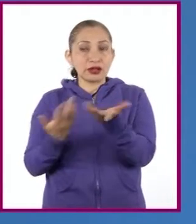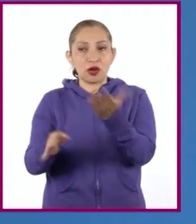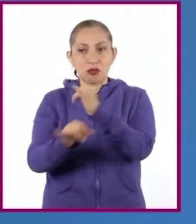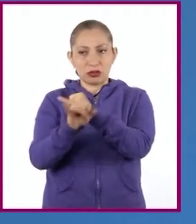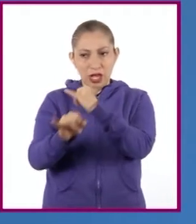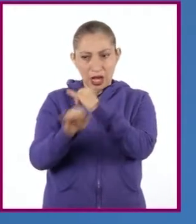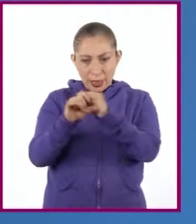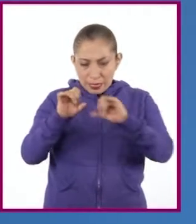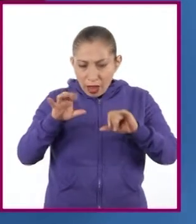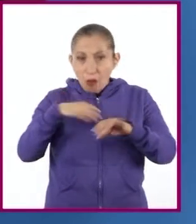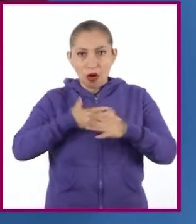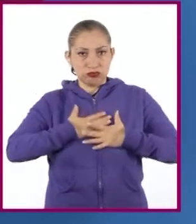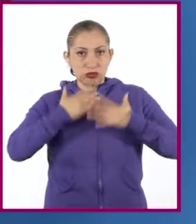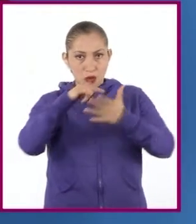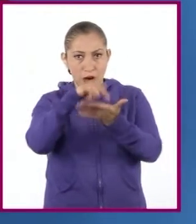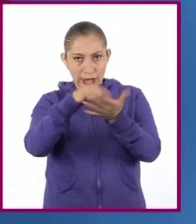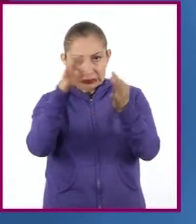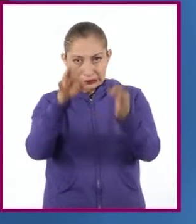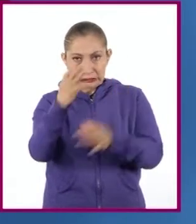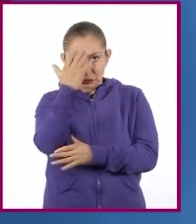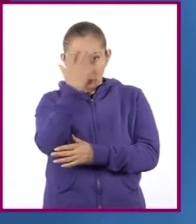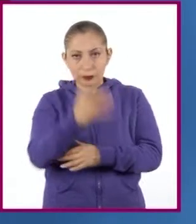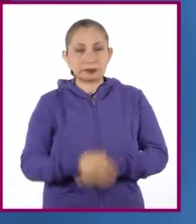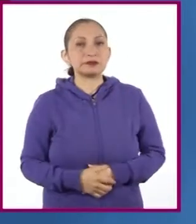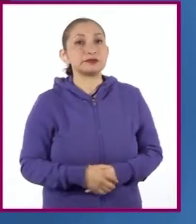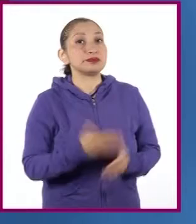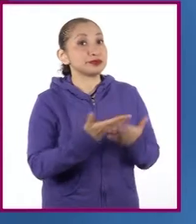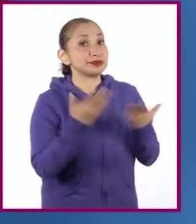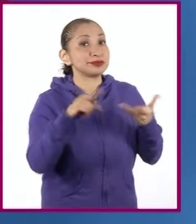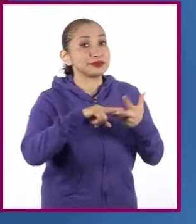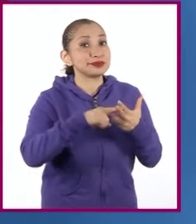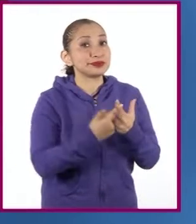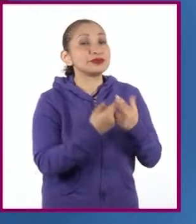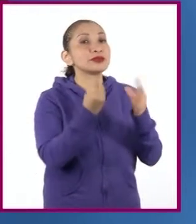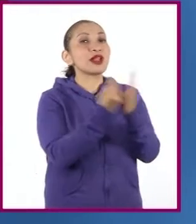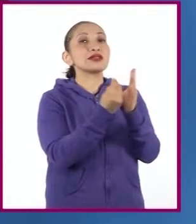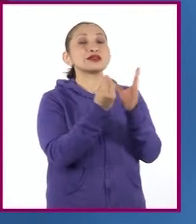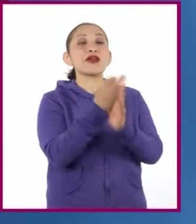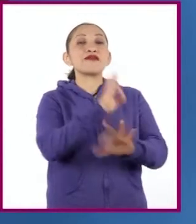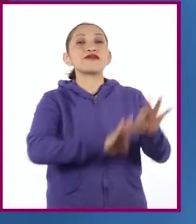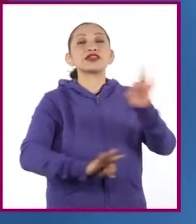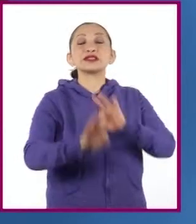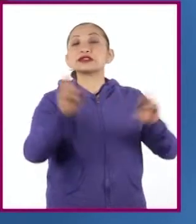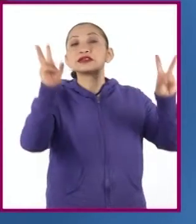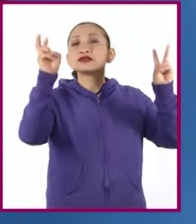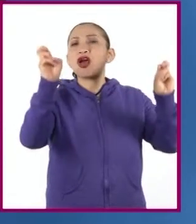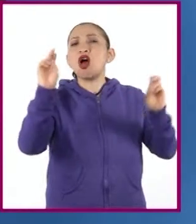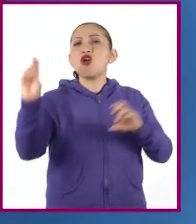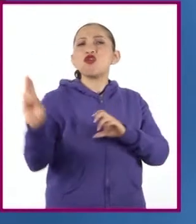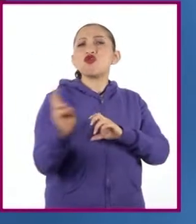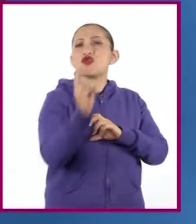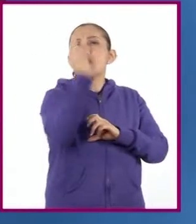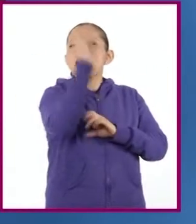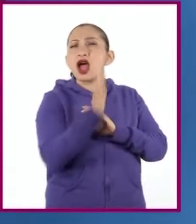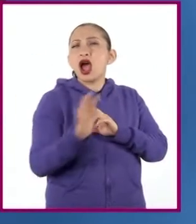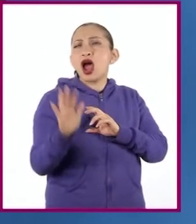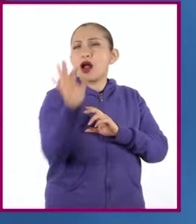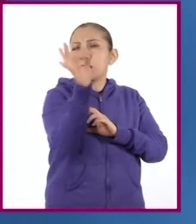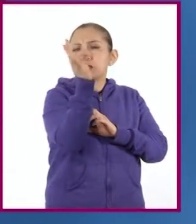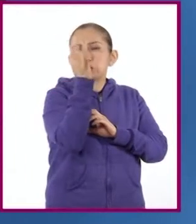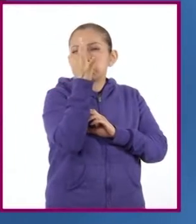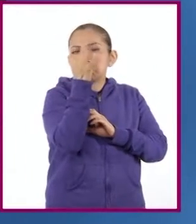confiables de Internet. Es el momento de iniciar nuestra clase de física, llamada Un universo pequeñito